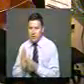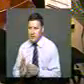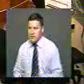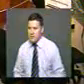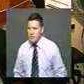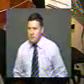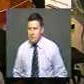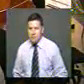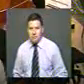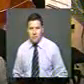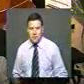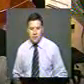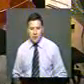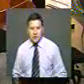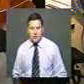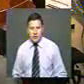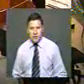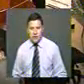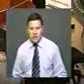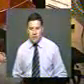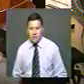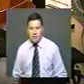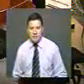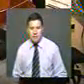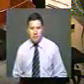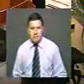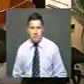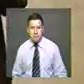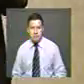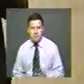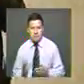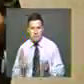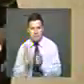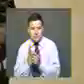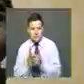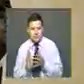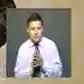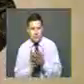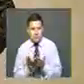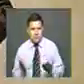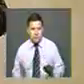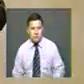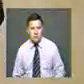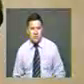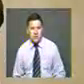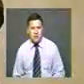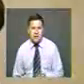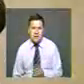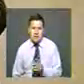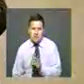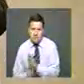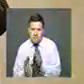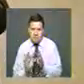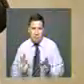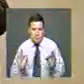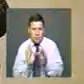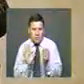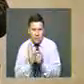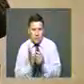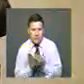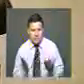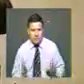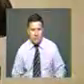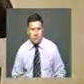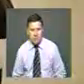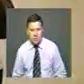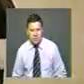el último, pues voy a tratar de salir lo más rápido posible del planteamiento. Pero